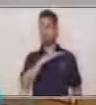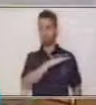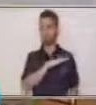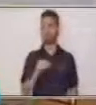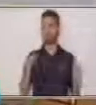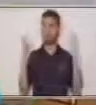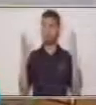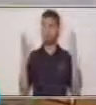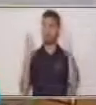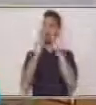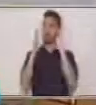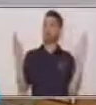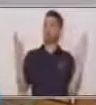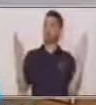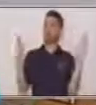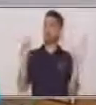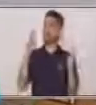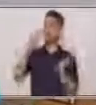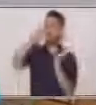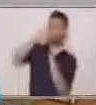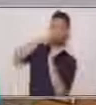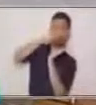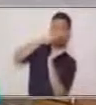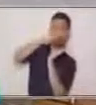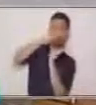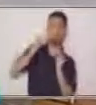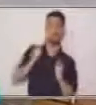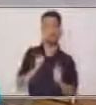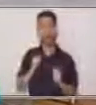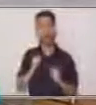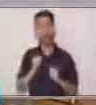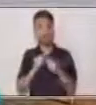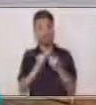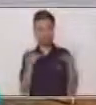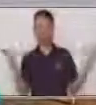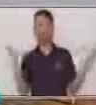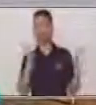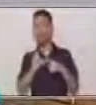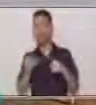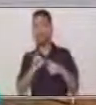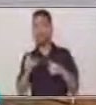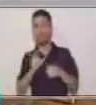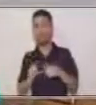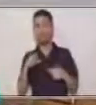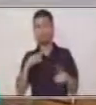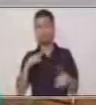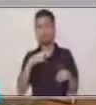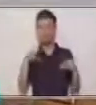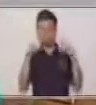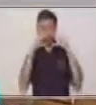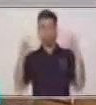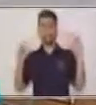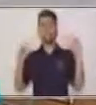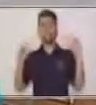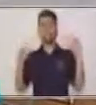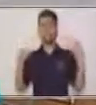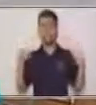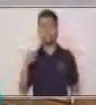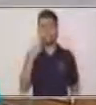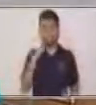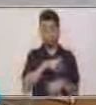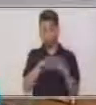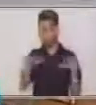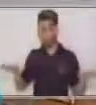muy grandes, 2 son pequeños. Hay muchas cosas que tienen un rectángulo.